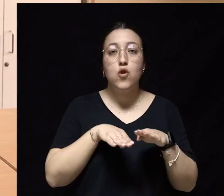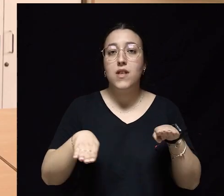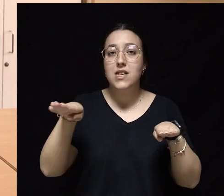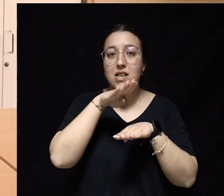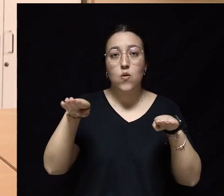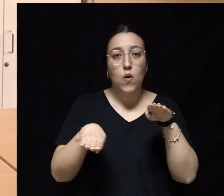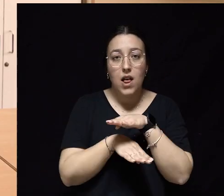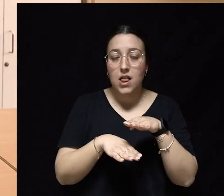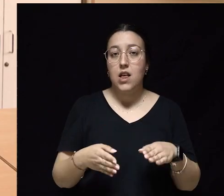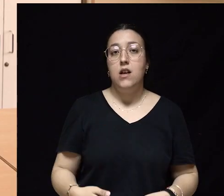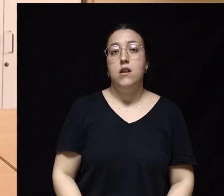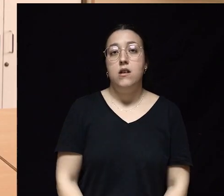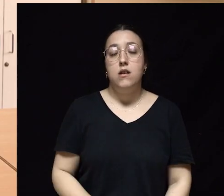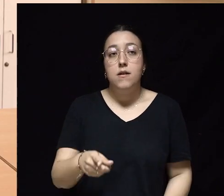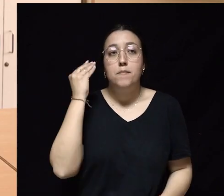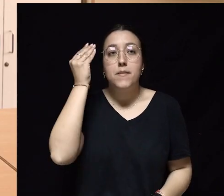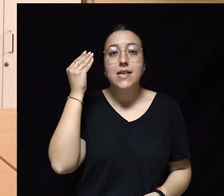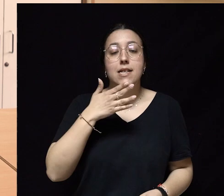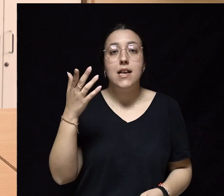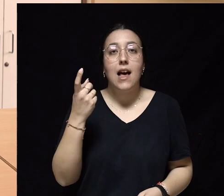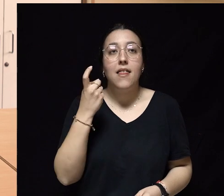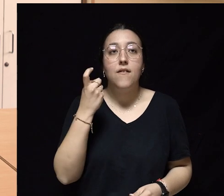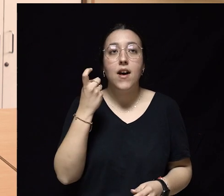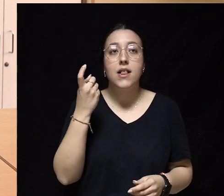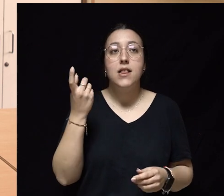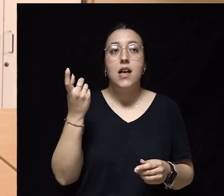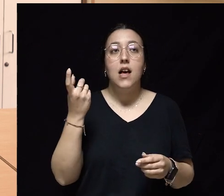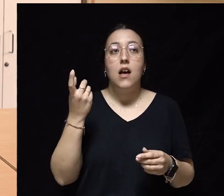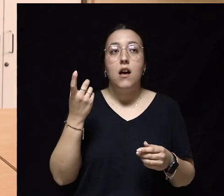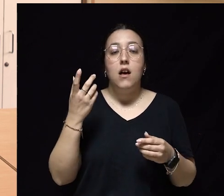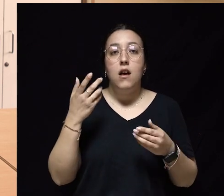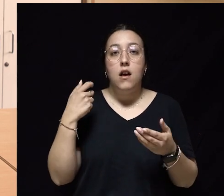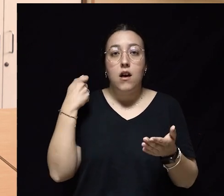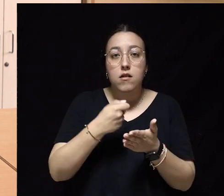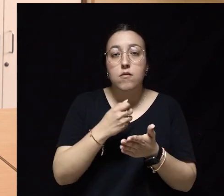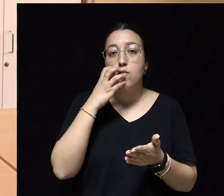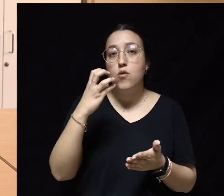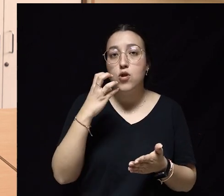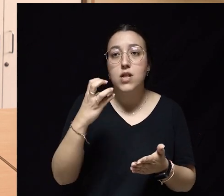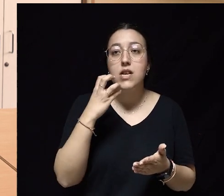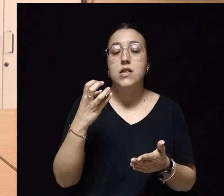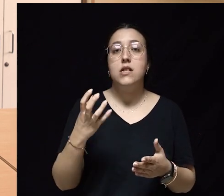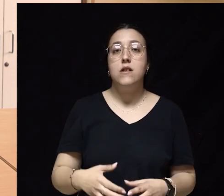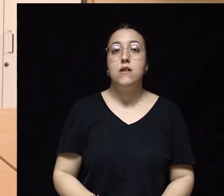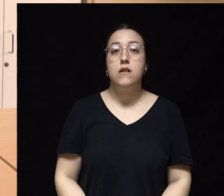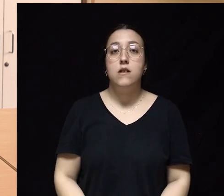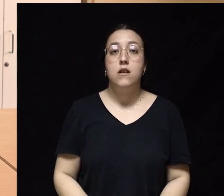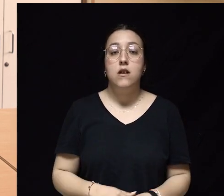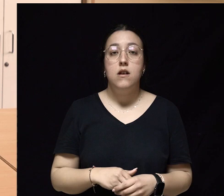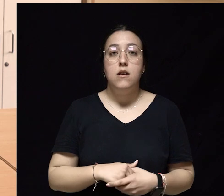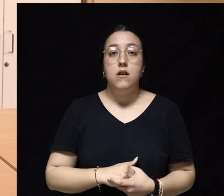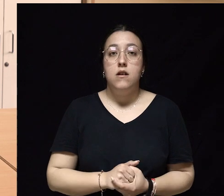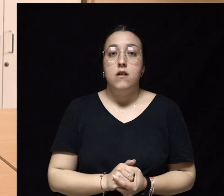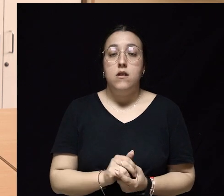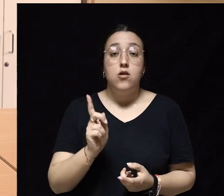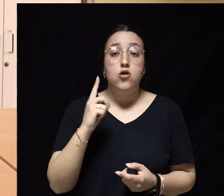siendo justo con este colectivo. Creo que habría que tomar cartas en el